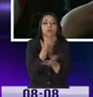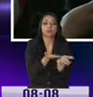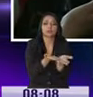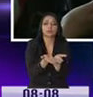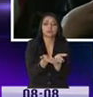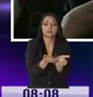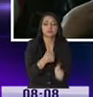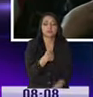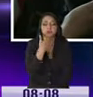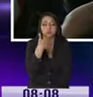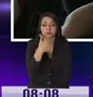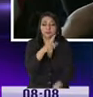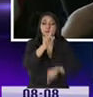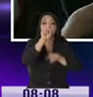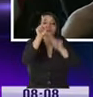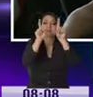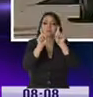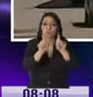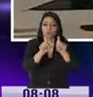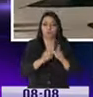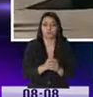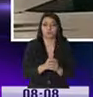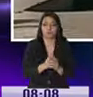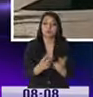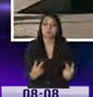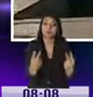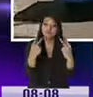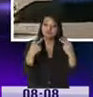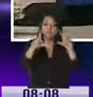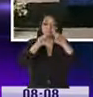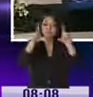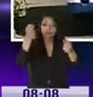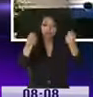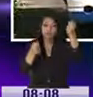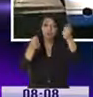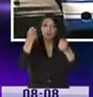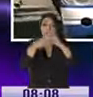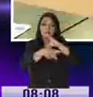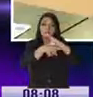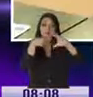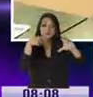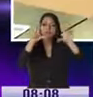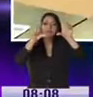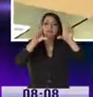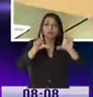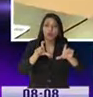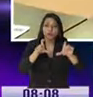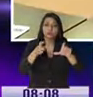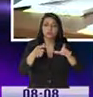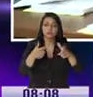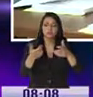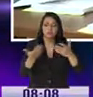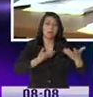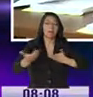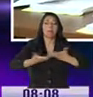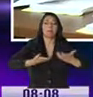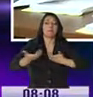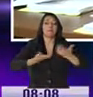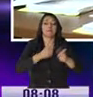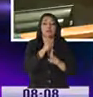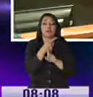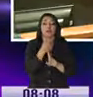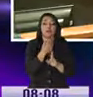recalco y pregunto, sé que ustedes me ven, señor transportistas, sé que ya que me mandaron la fotografía y los dardos, que no les quiero, que soy muy malo. Yo lo